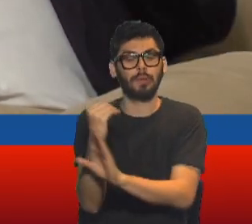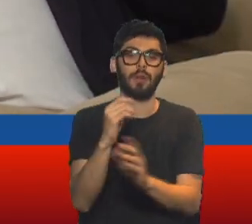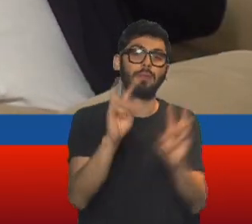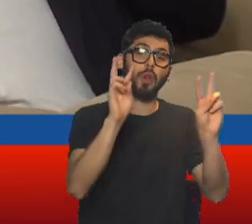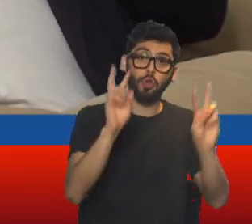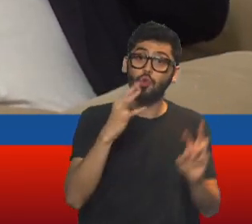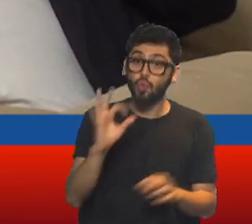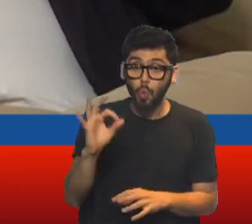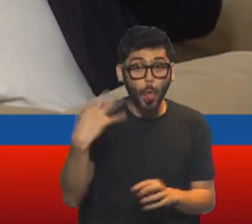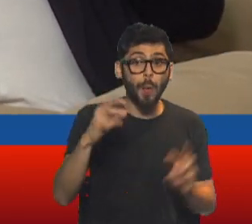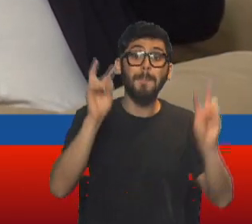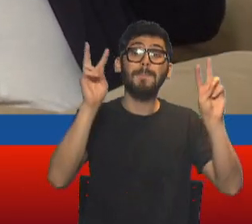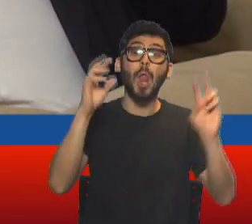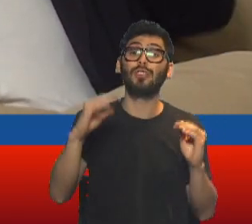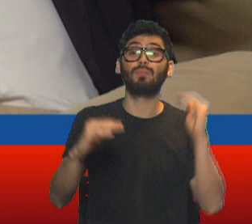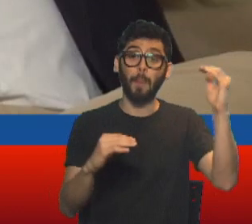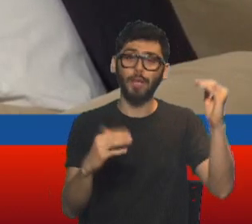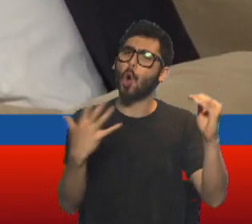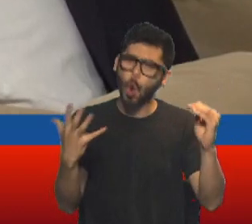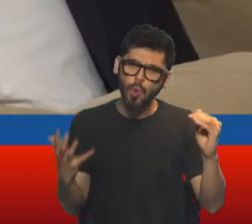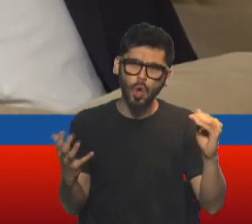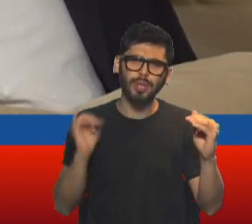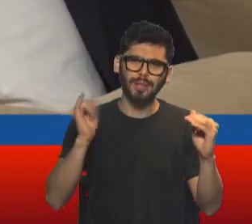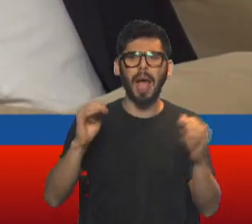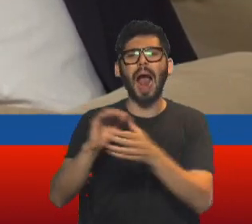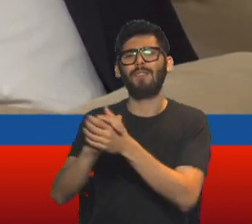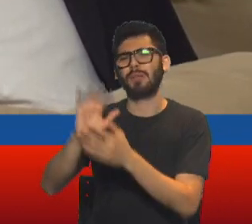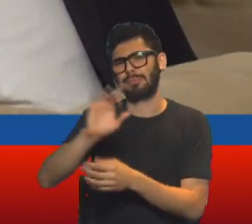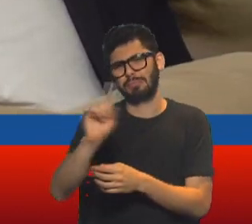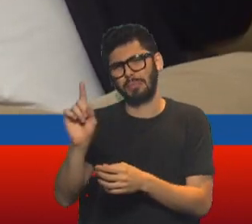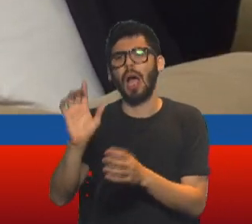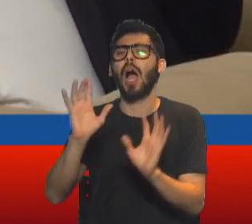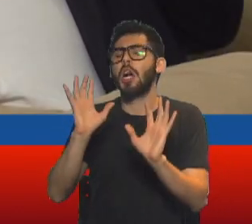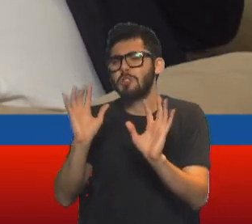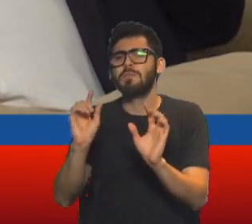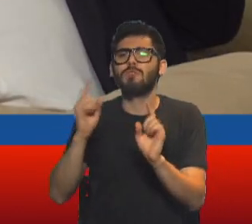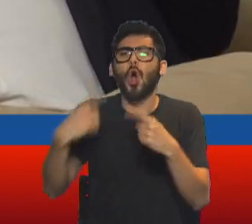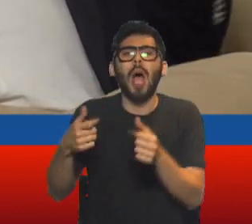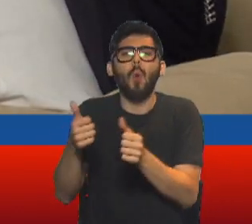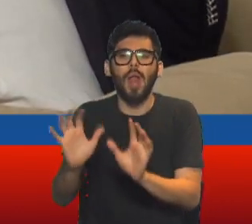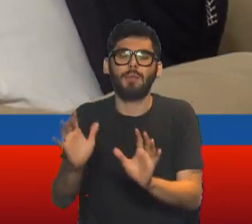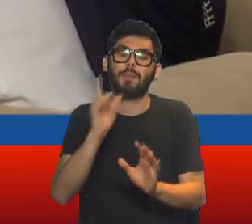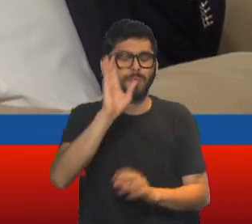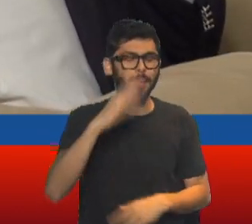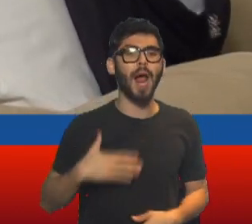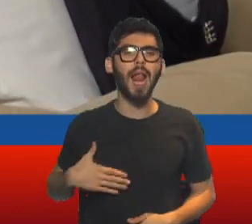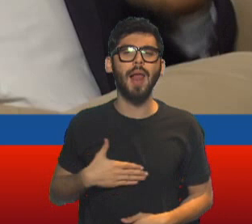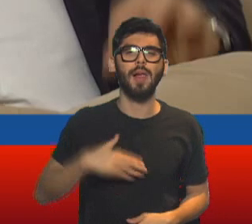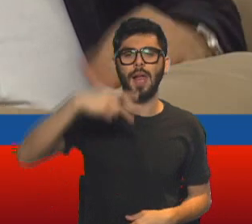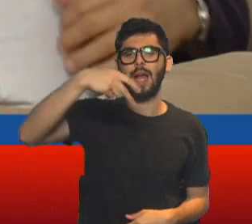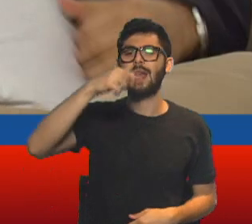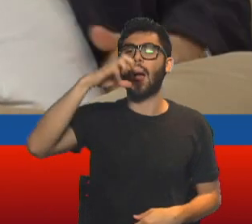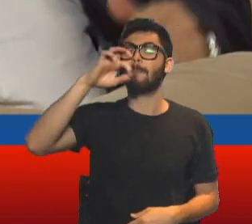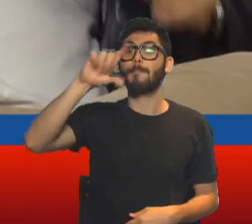más peronismo. Bueno, más peronismo. El peronismo Alfonsín hizo fue otra etapa cosas. y tiene un saldo positivo. Napoleón decía, vestime despacio que